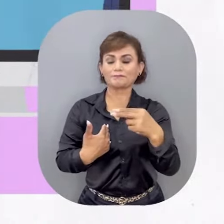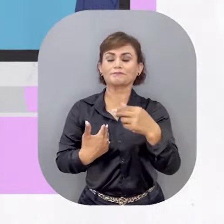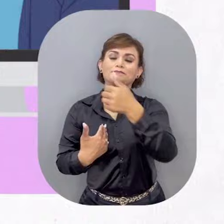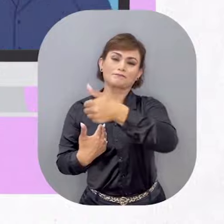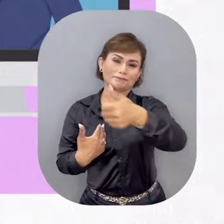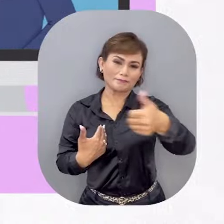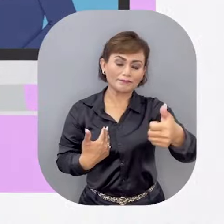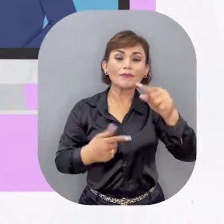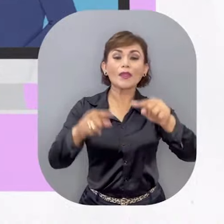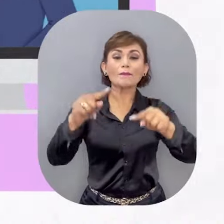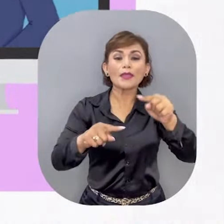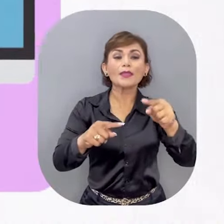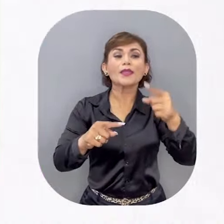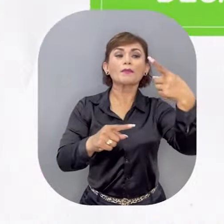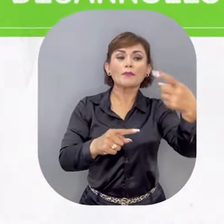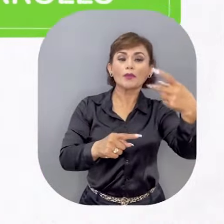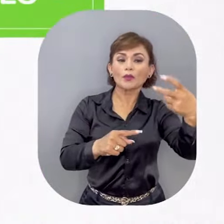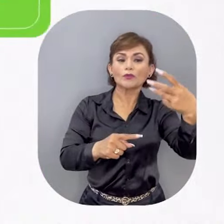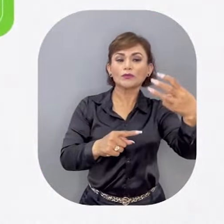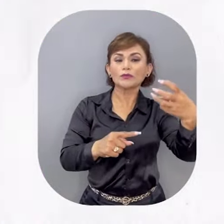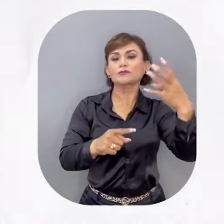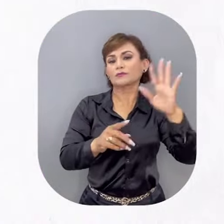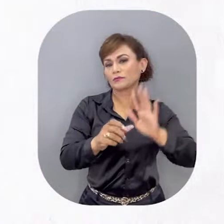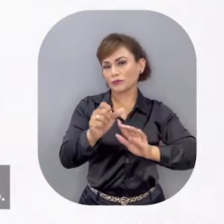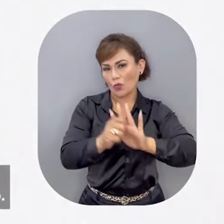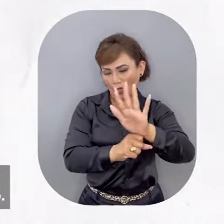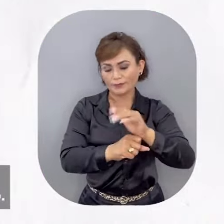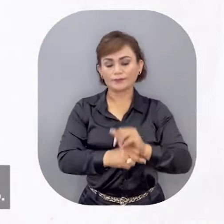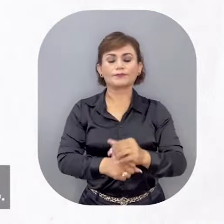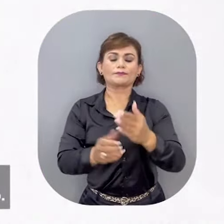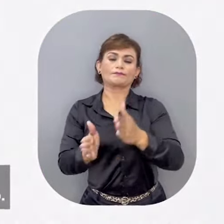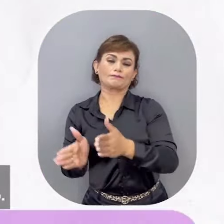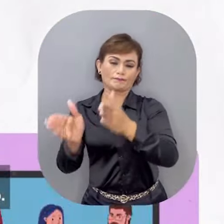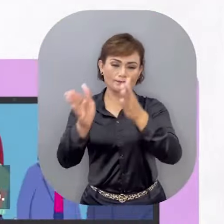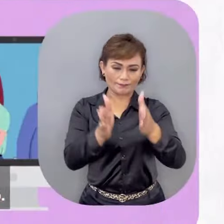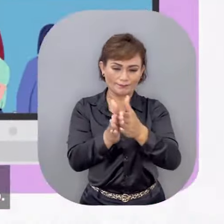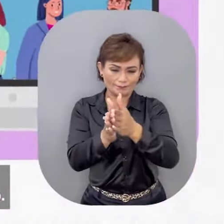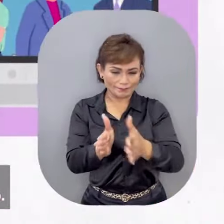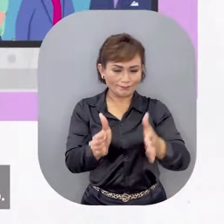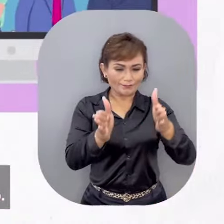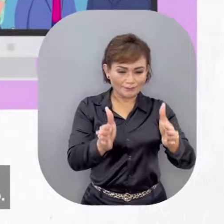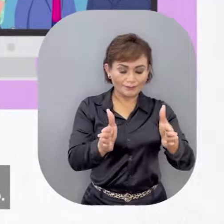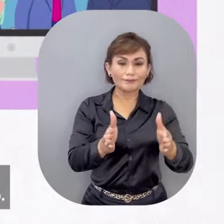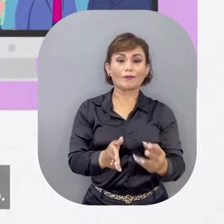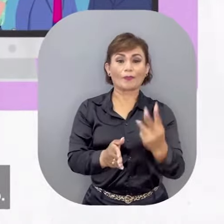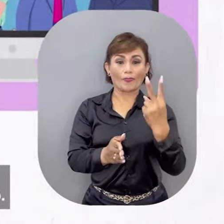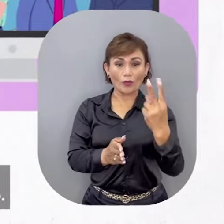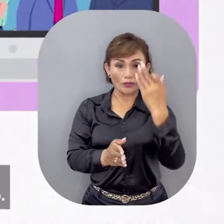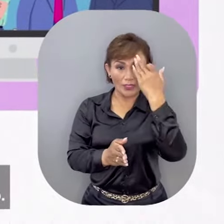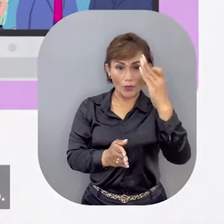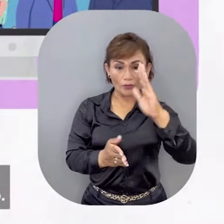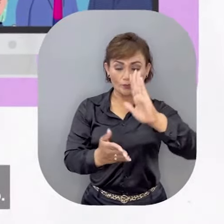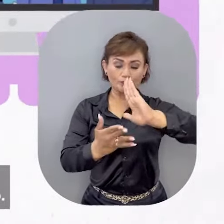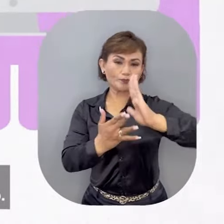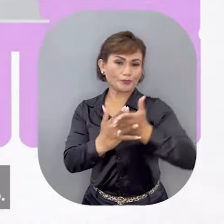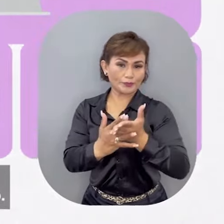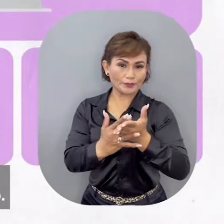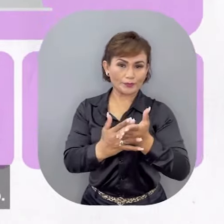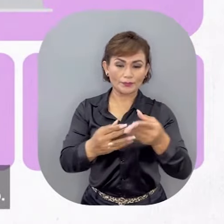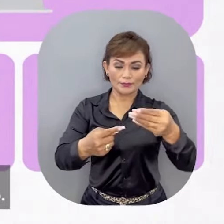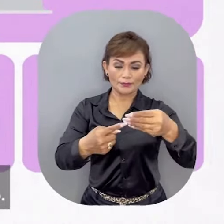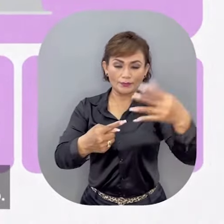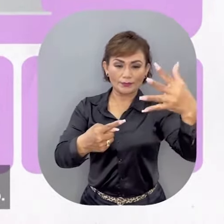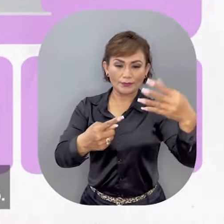sorteado antes de esta transmisión. Desarrollo. Habrá dos espacios de discusión denominados segmentos, divididos en